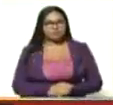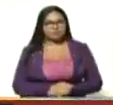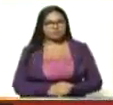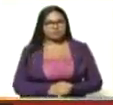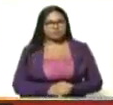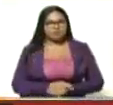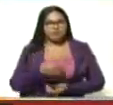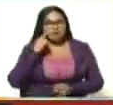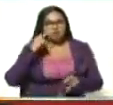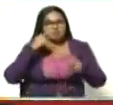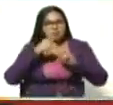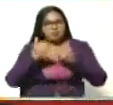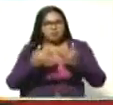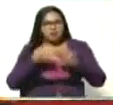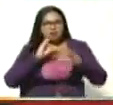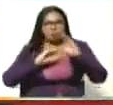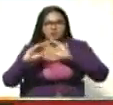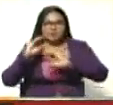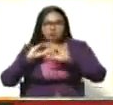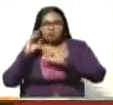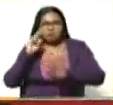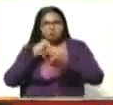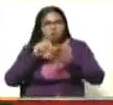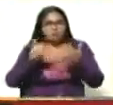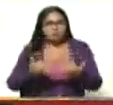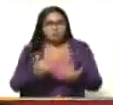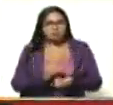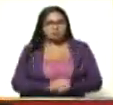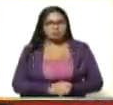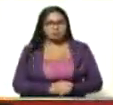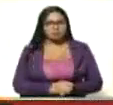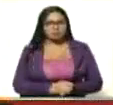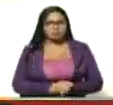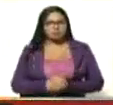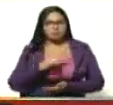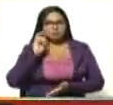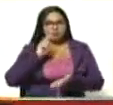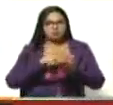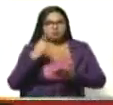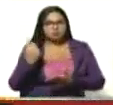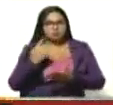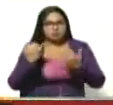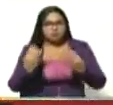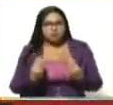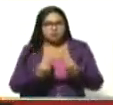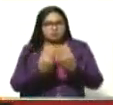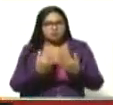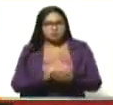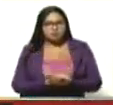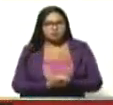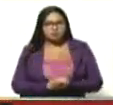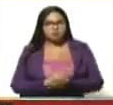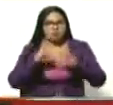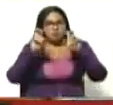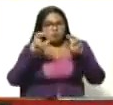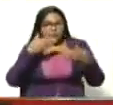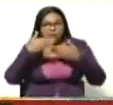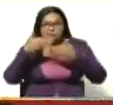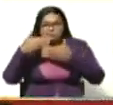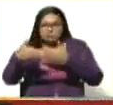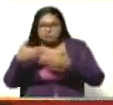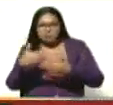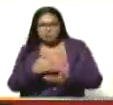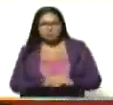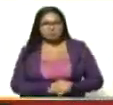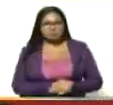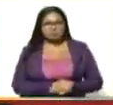Hay un camino. La comunicación está ahora. We're making new friends. Estamos siendo nuevos amigos. We're making new relations. Nuevas relaciones. And we will